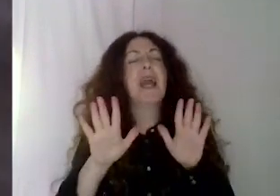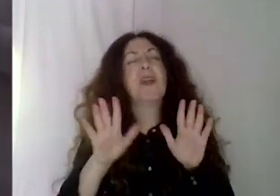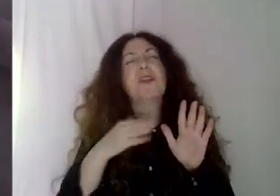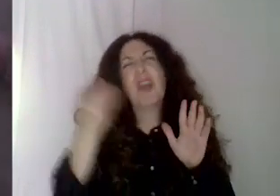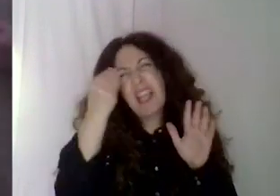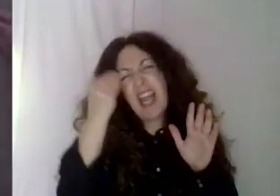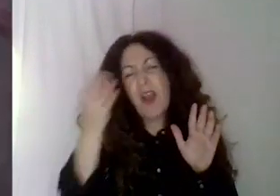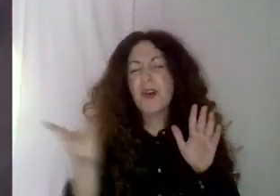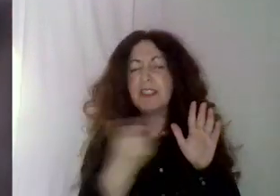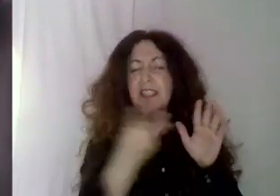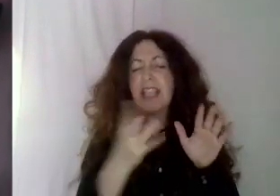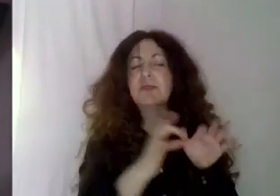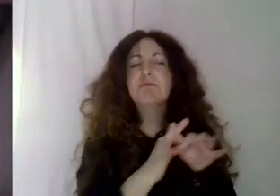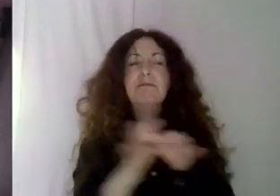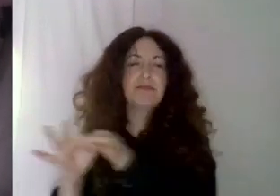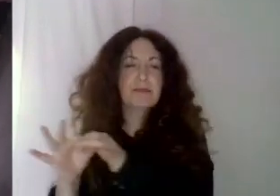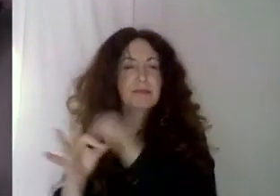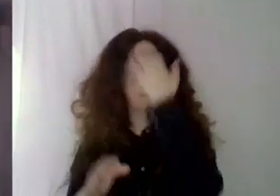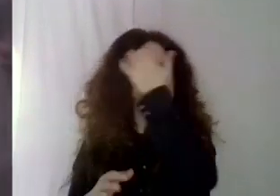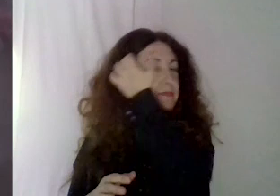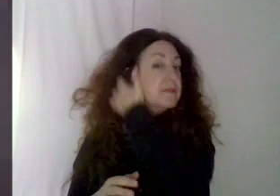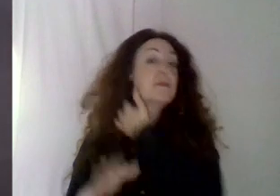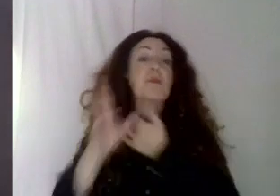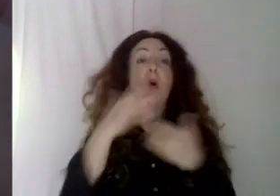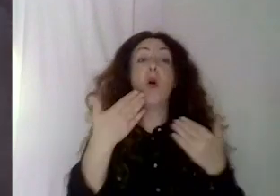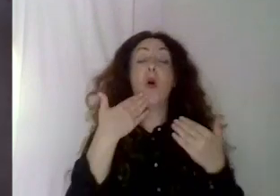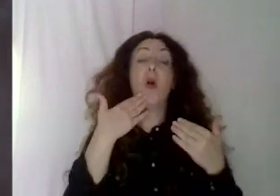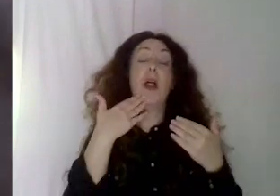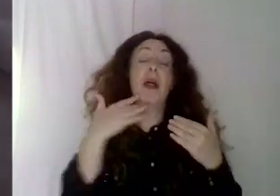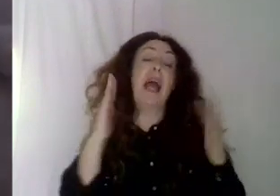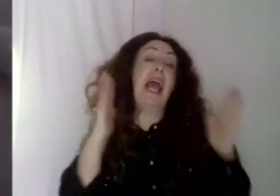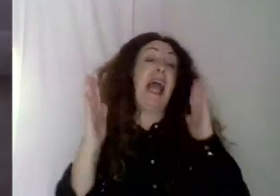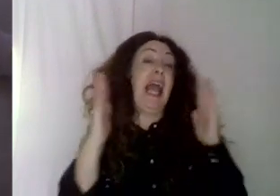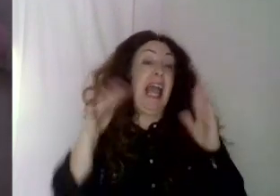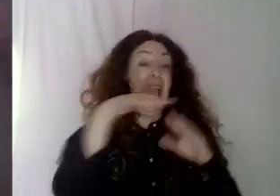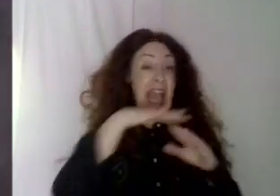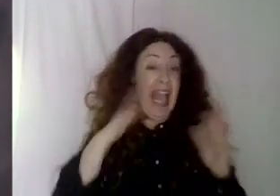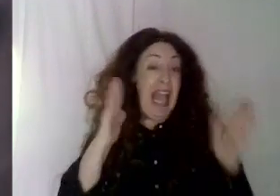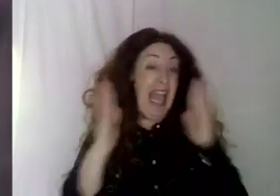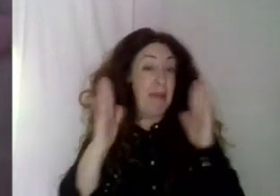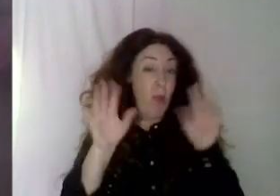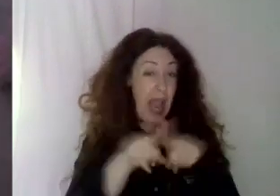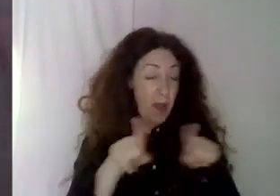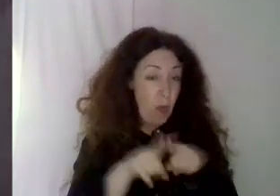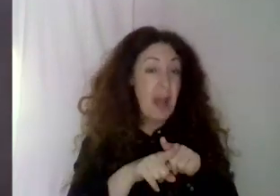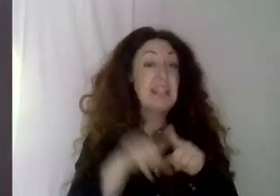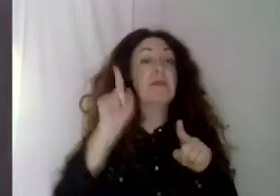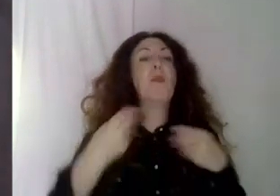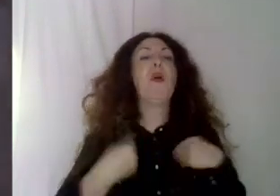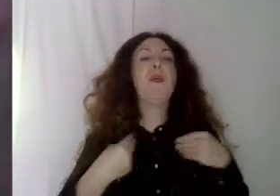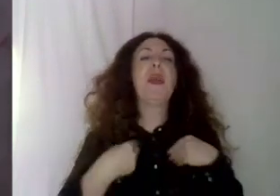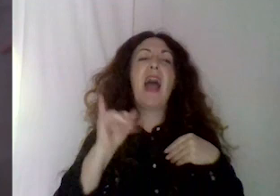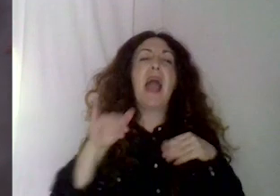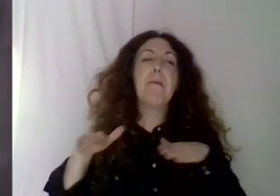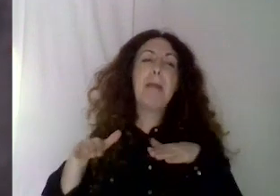me parece, ¿verdad?, es decir, que de alguna manera tienen puntos de contacto, no porque fueran contemporáneos, o no